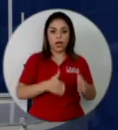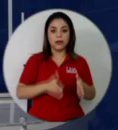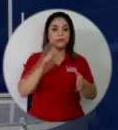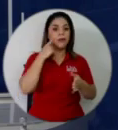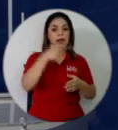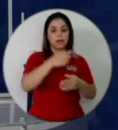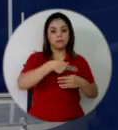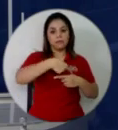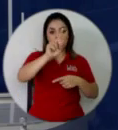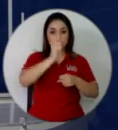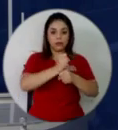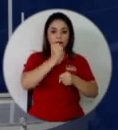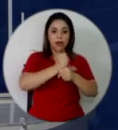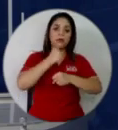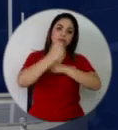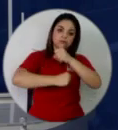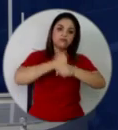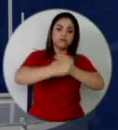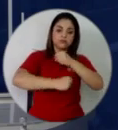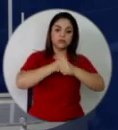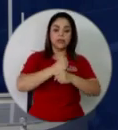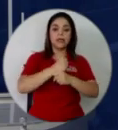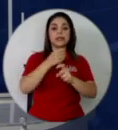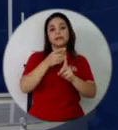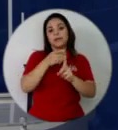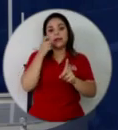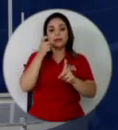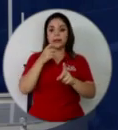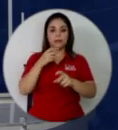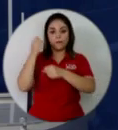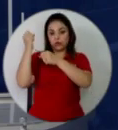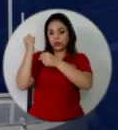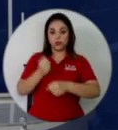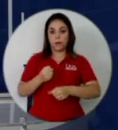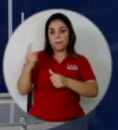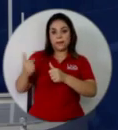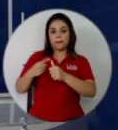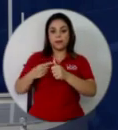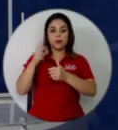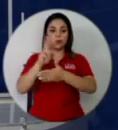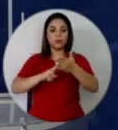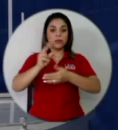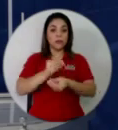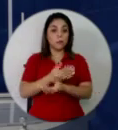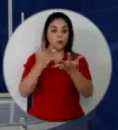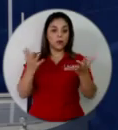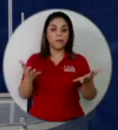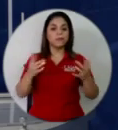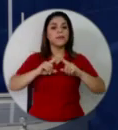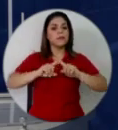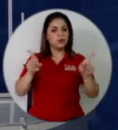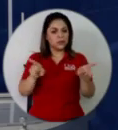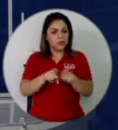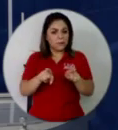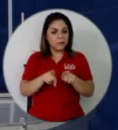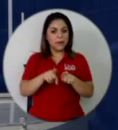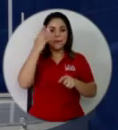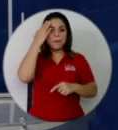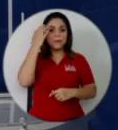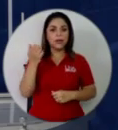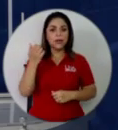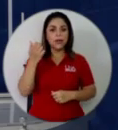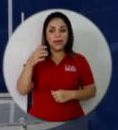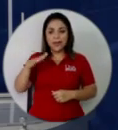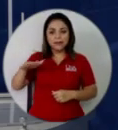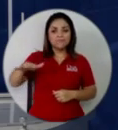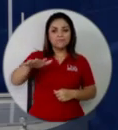la patria durante décadas y décadas desde la fundación de la primera universidad pública, sino también porque generan